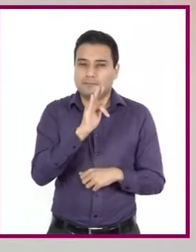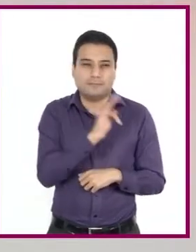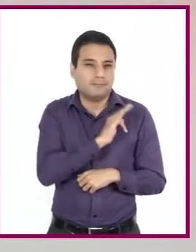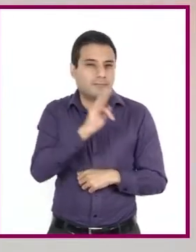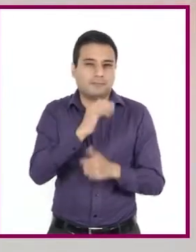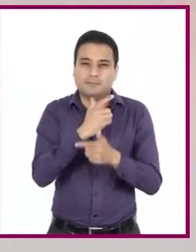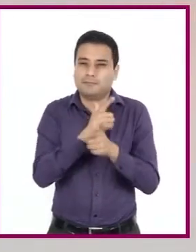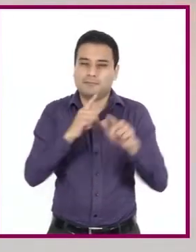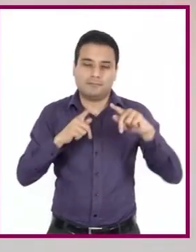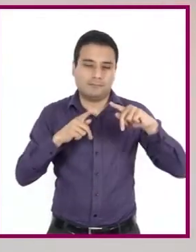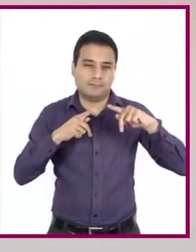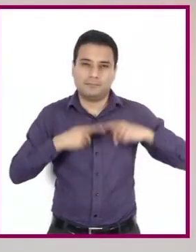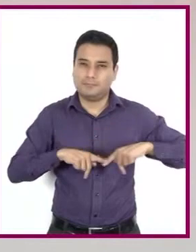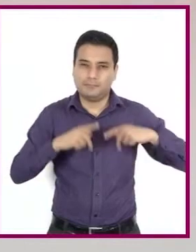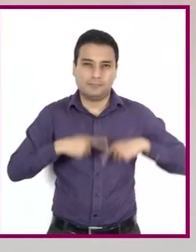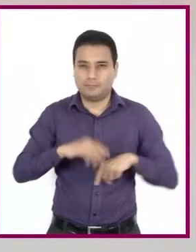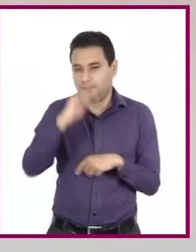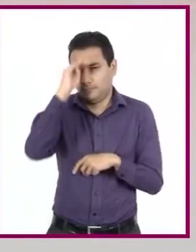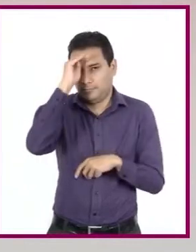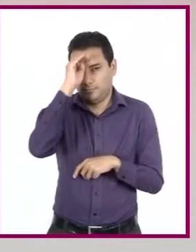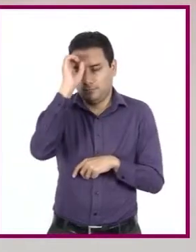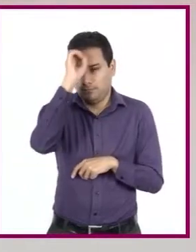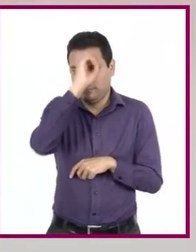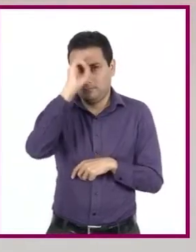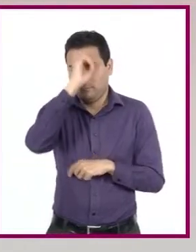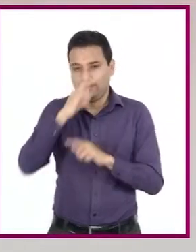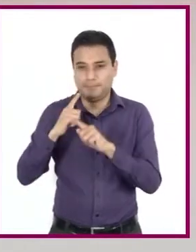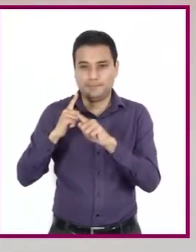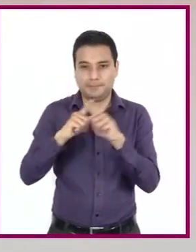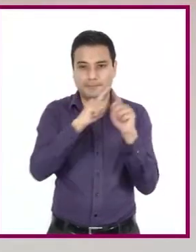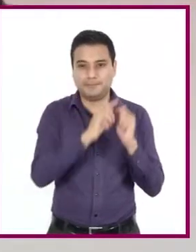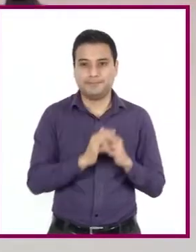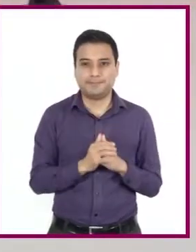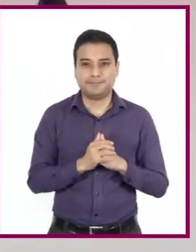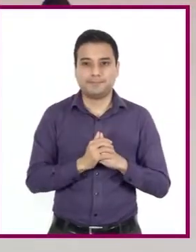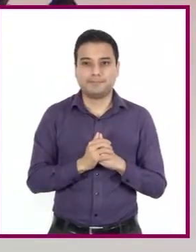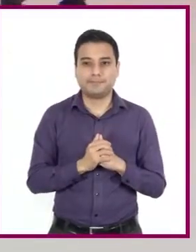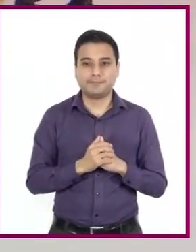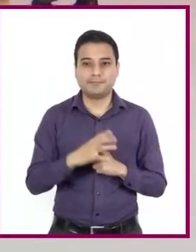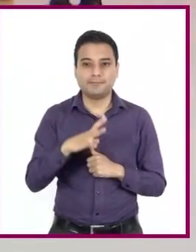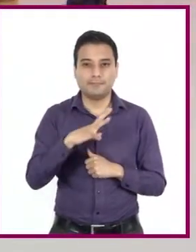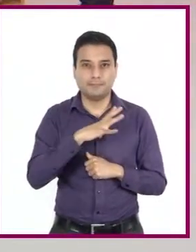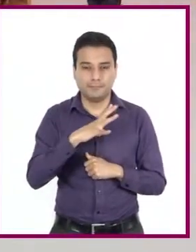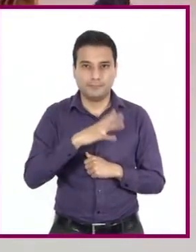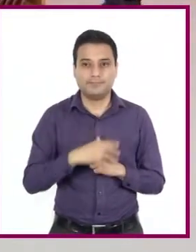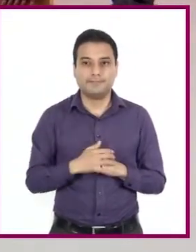y no existe una perspectiva mejor que otra. Como observan, hay distintos tipos